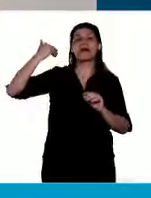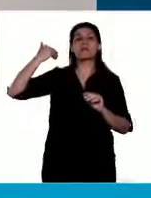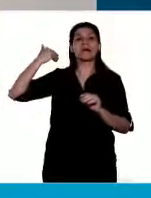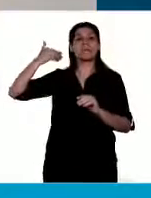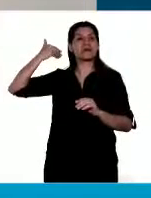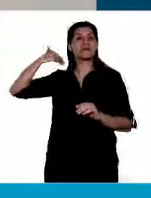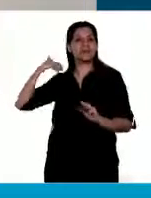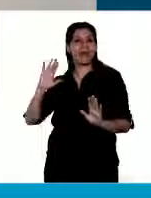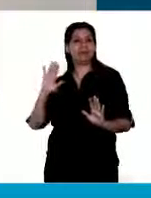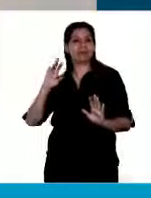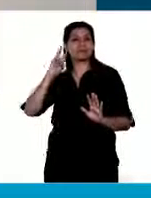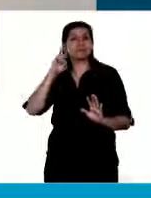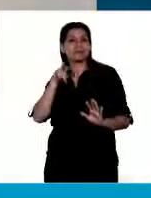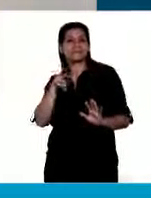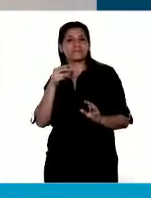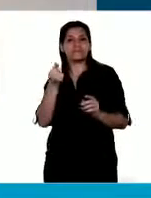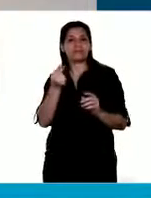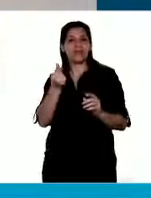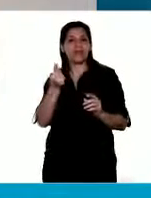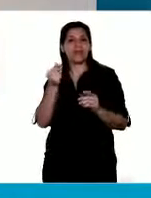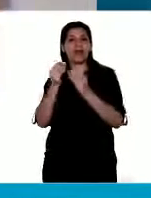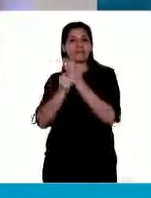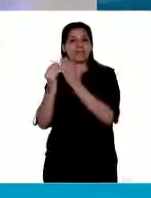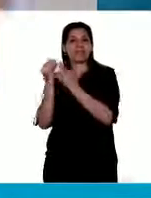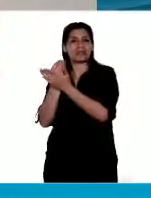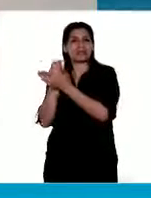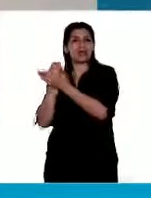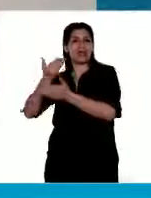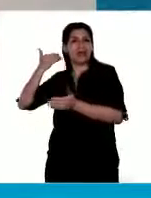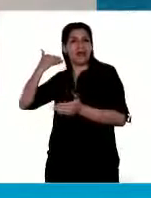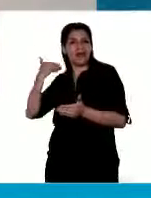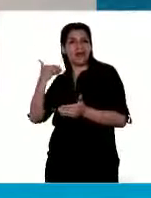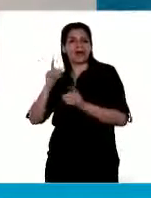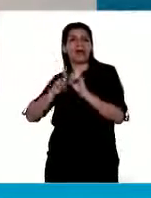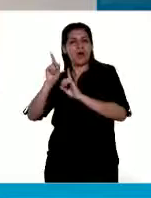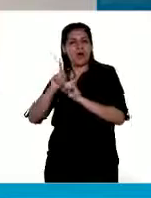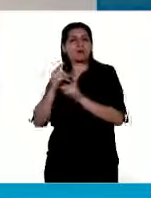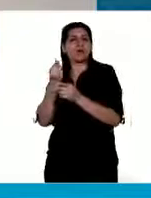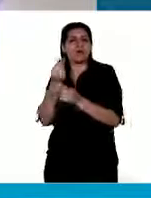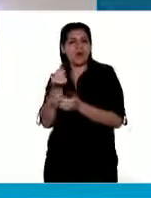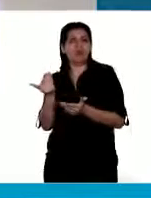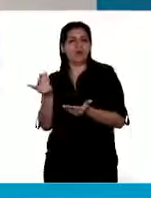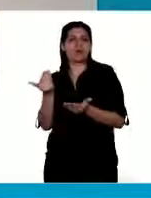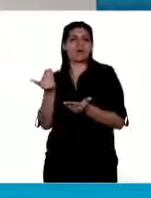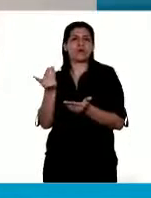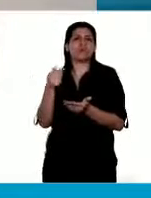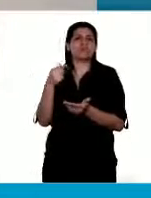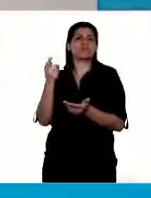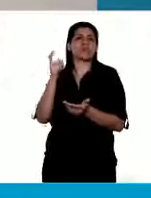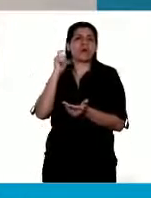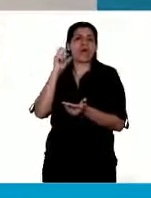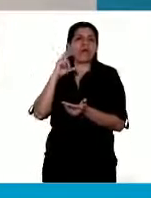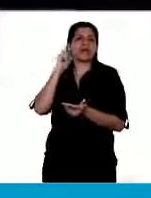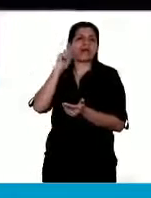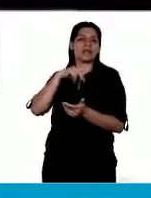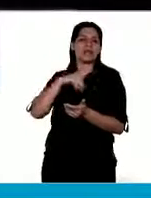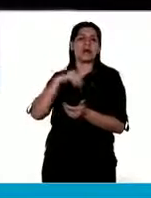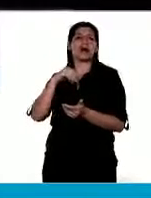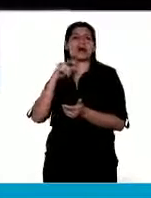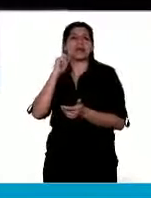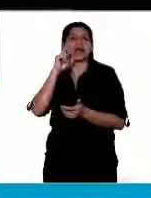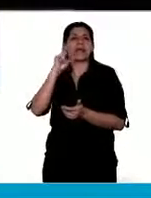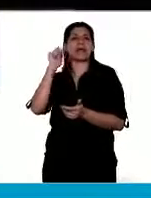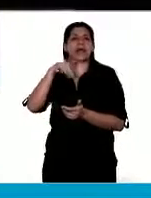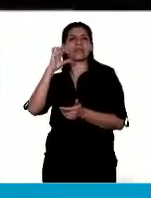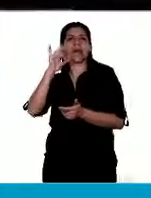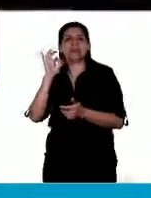valorar muchísimos ministros anteriores. Hay quienes valorarán cuestiones de Arlanián, otras cuestiones de Granados. Diputado Rancini,